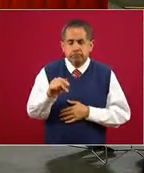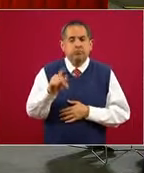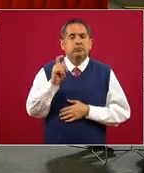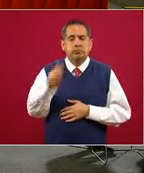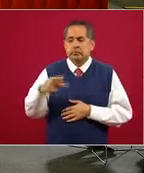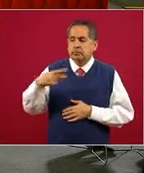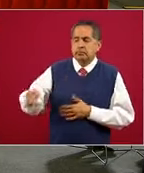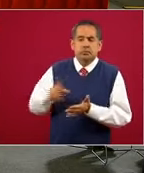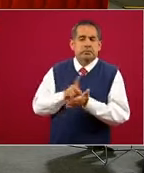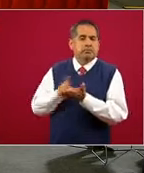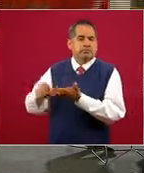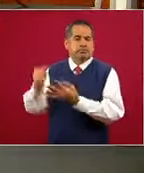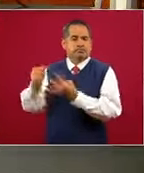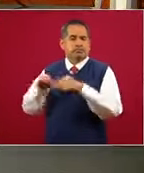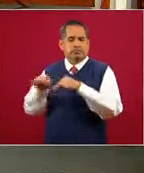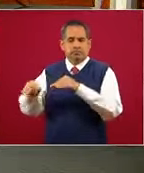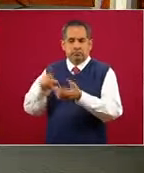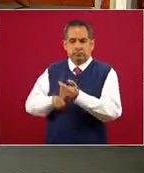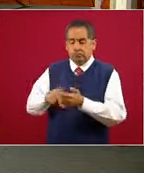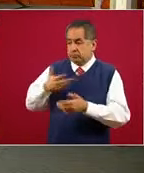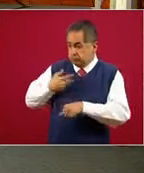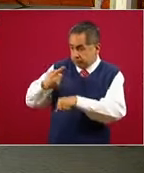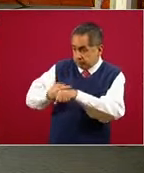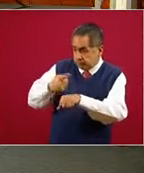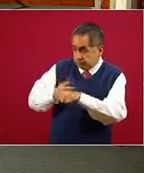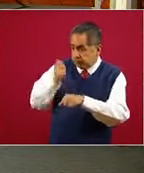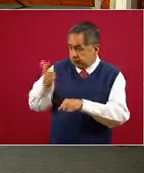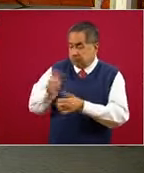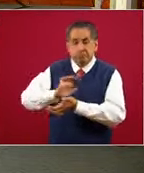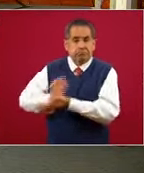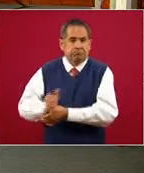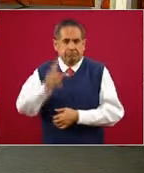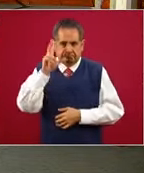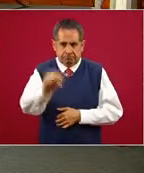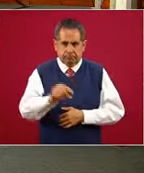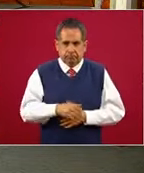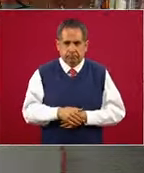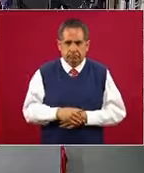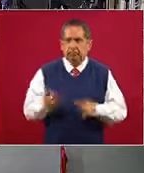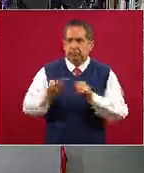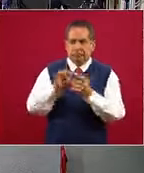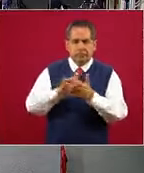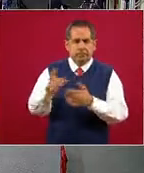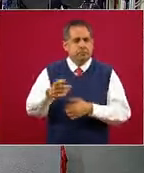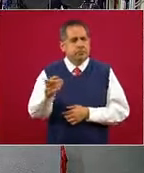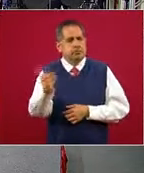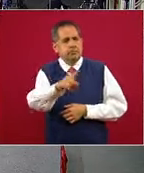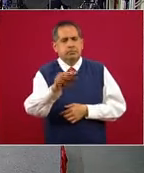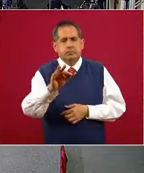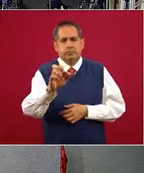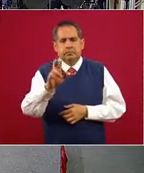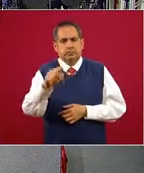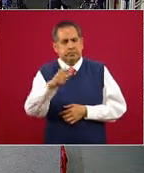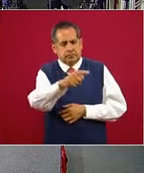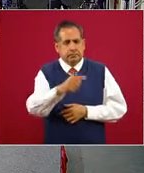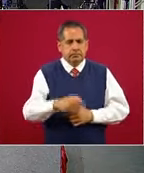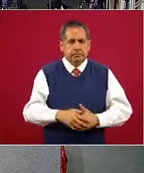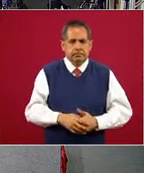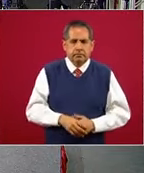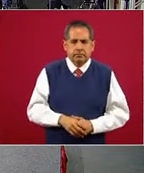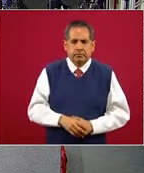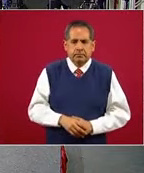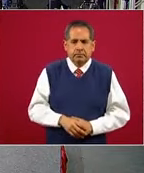derechos laborales por tener condiciones de vulnerabilidad. Gracias, Liliana. Fernanda Mendoza, glucosa